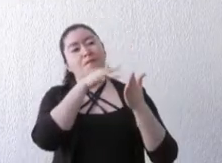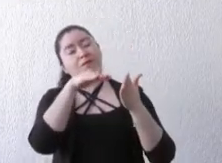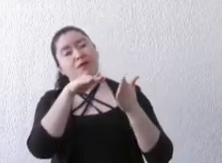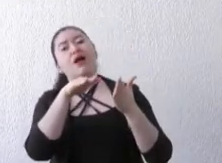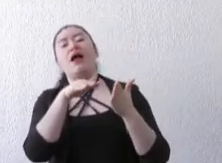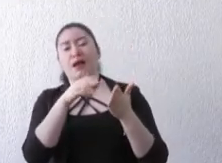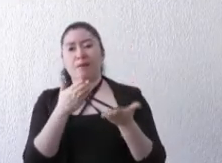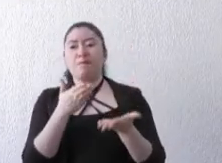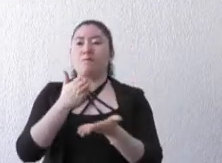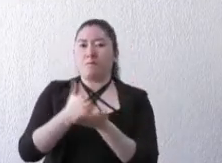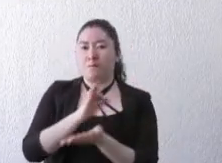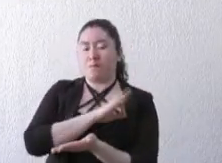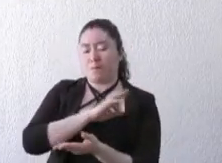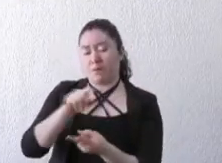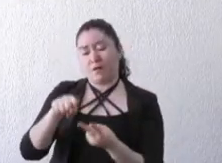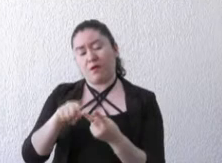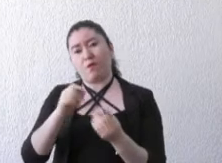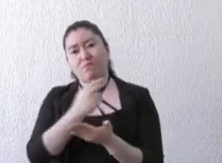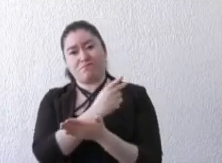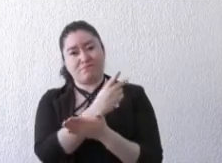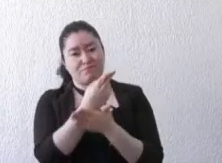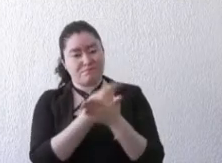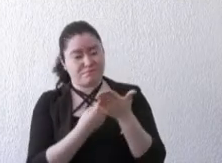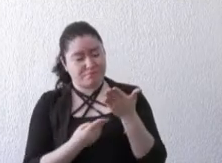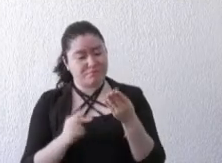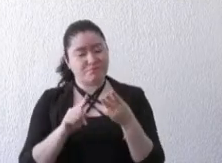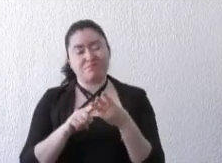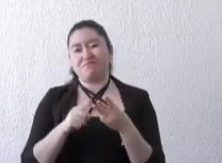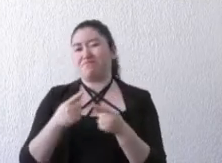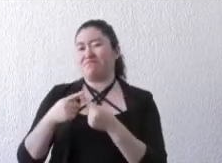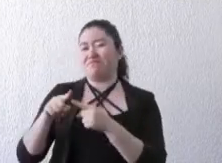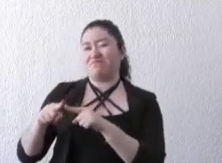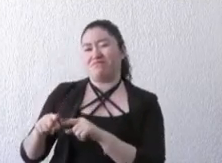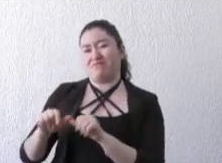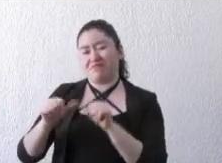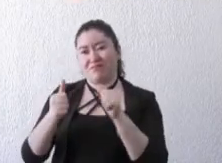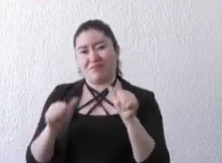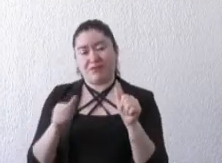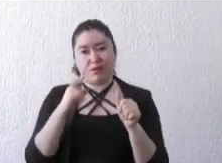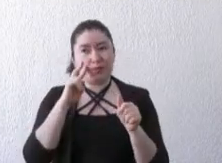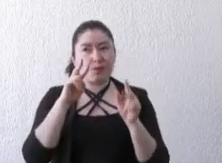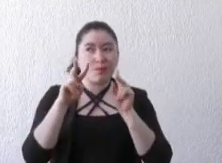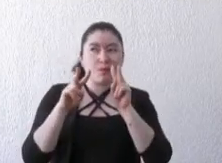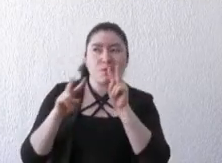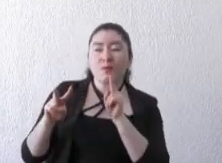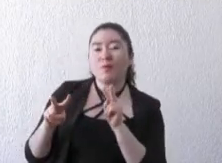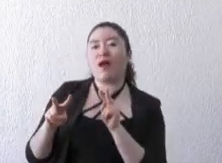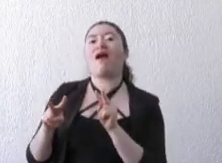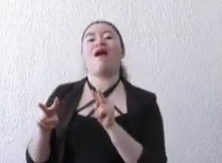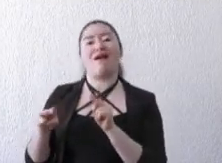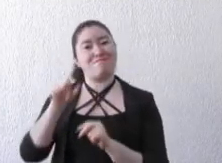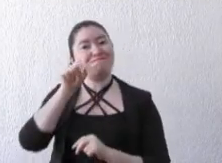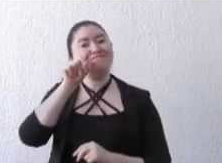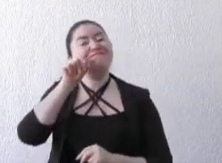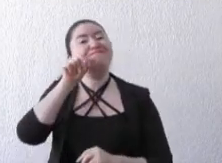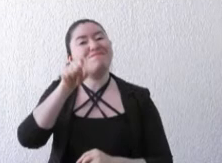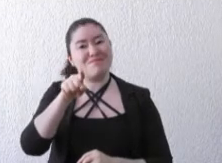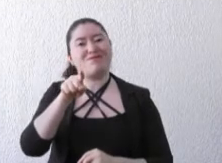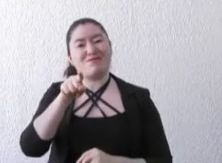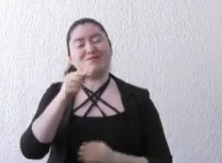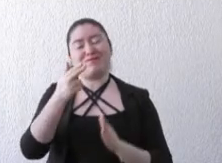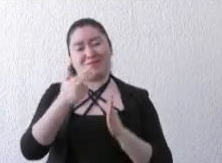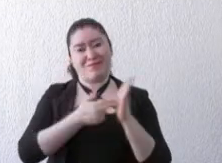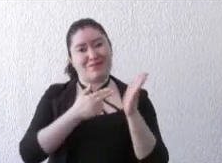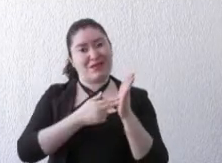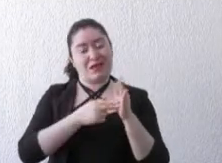de dibujo o alguna cuestión relacionada con las artes visuales, también podrán tener ese tipo de talleres. Van para todas las